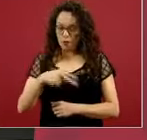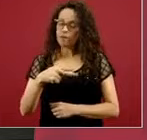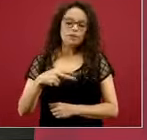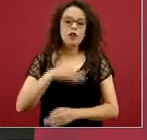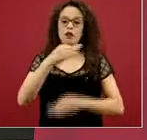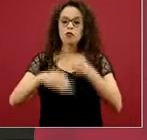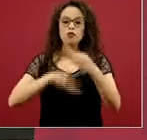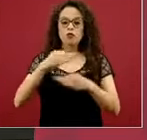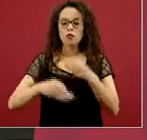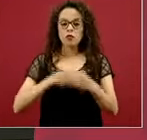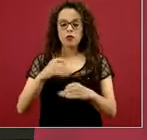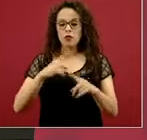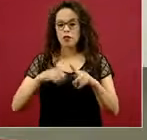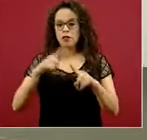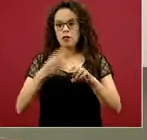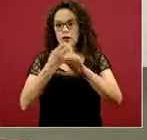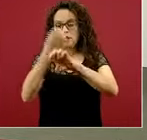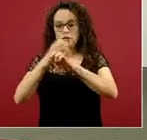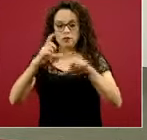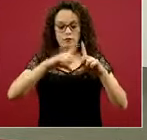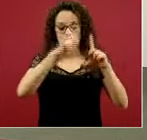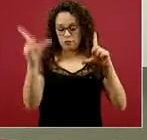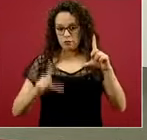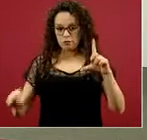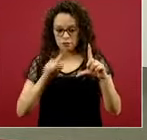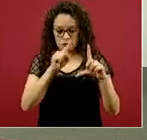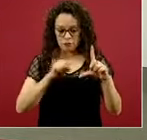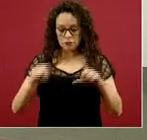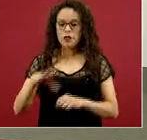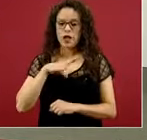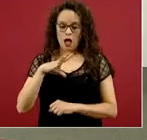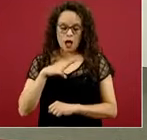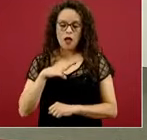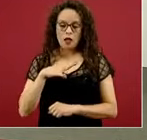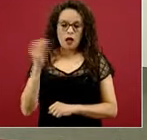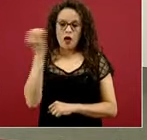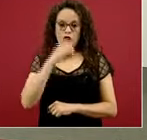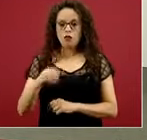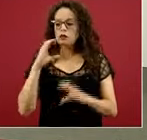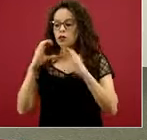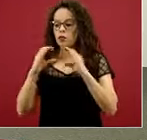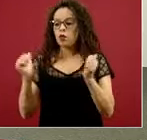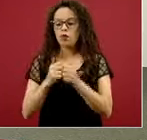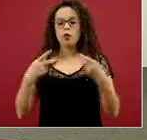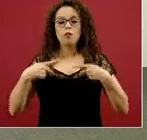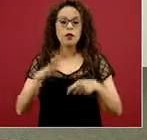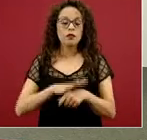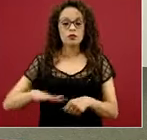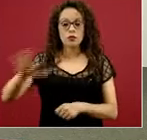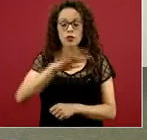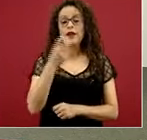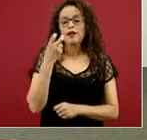las entidades federativas hay una comunicación cercana con la población, que es precisamente lo que también hemos